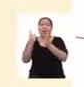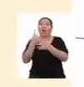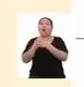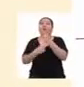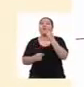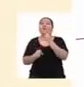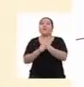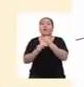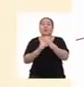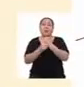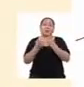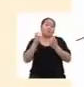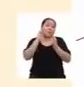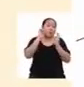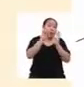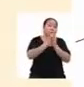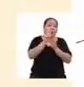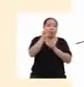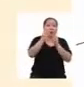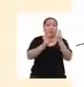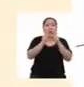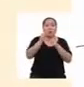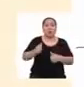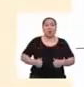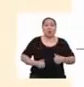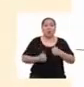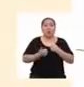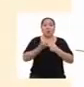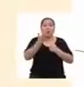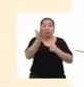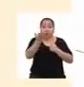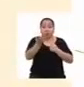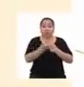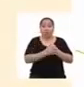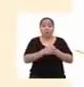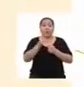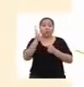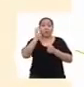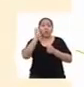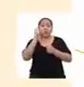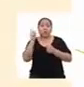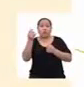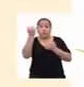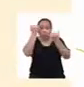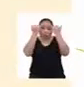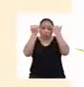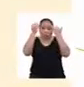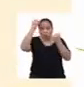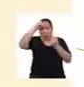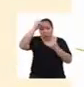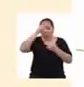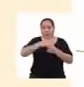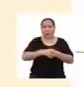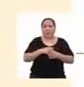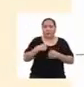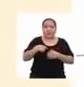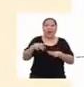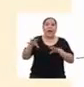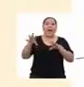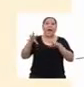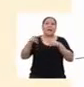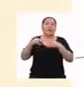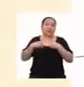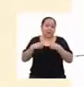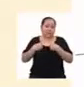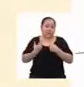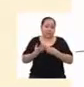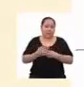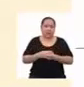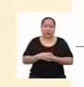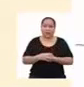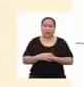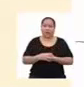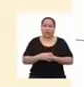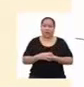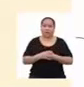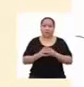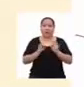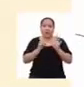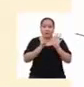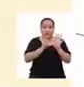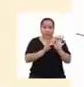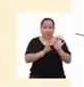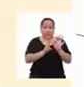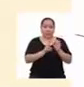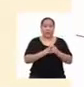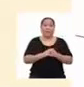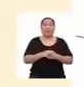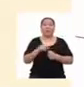las personas que viven contigo. Escucha sus comentarios y tómalos de la mejor manera posible.